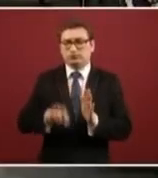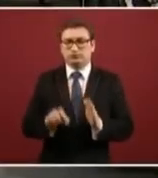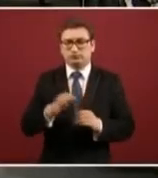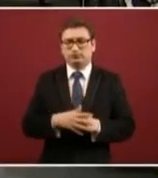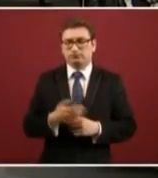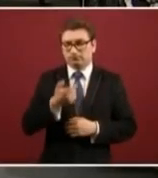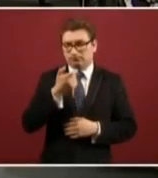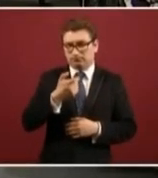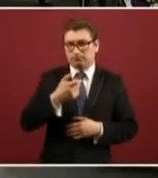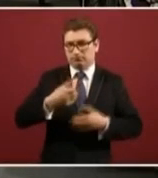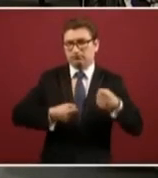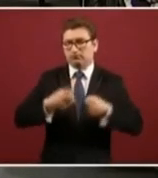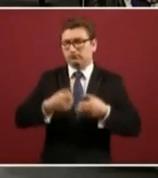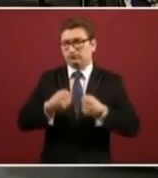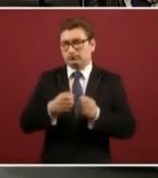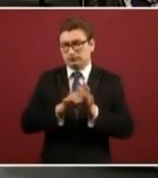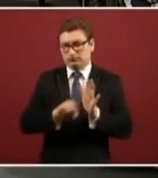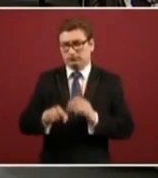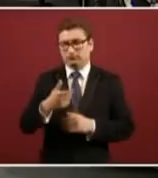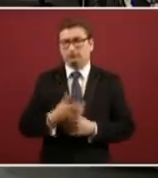el precio de la leche, por ejemplo,